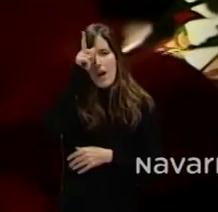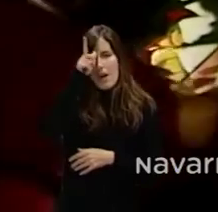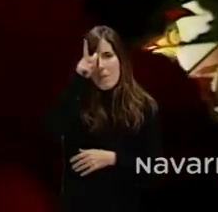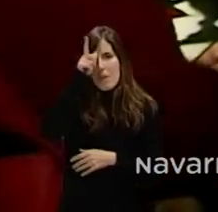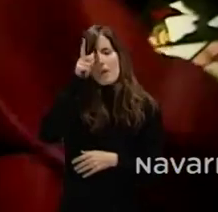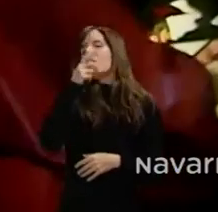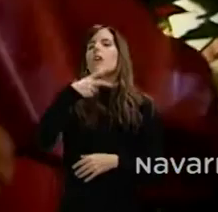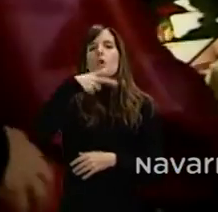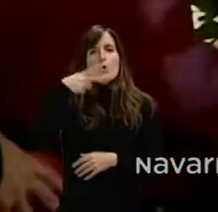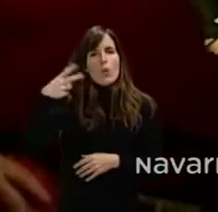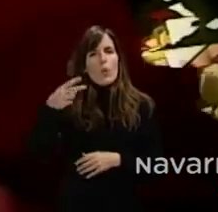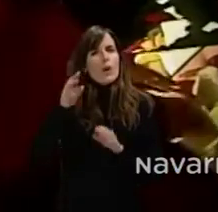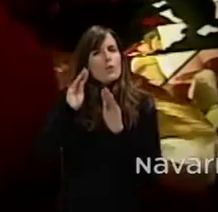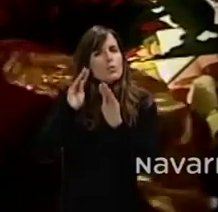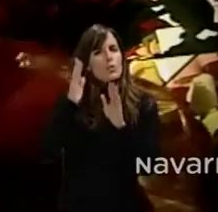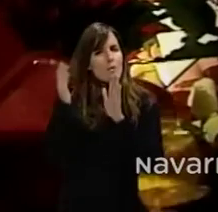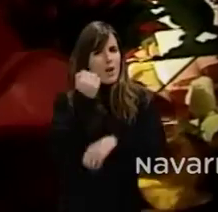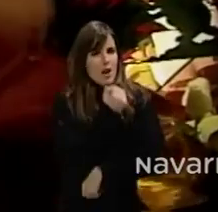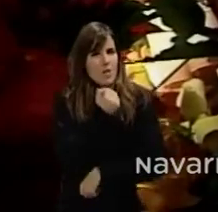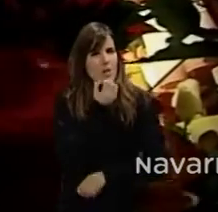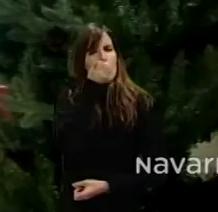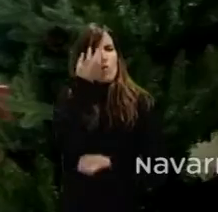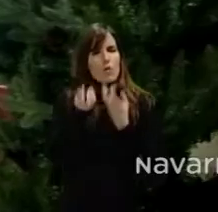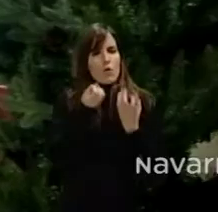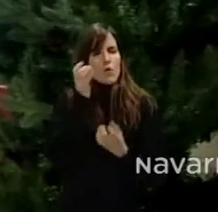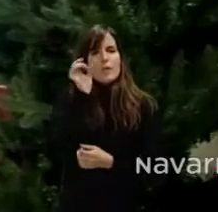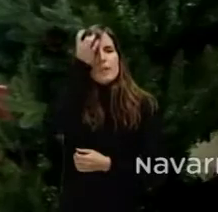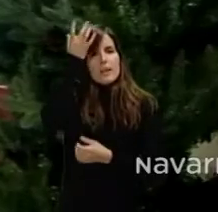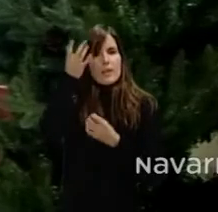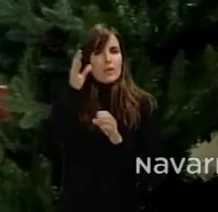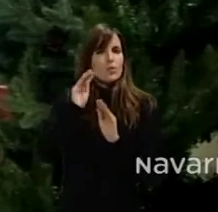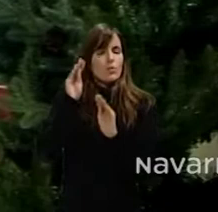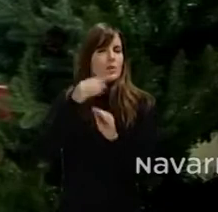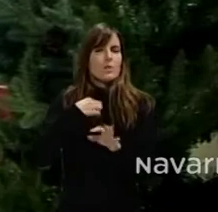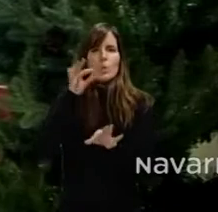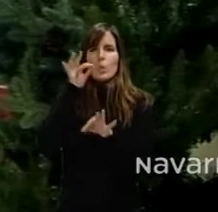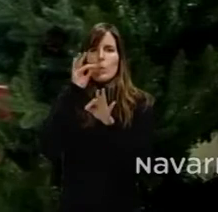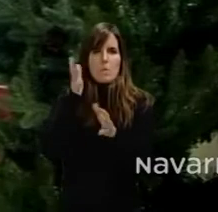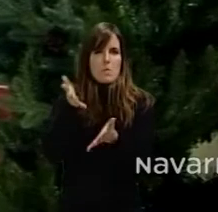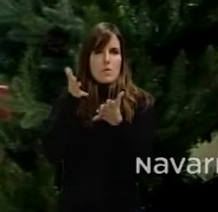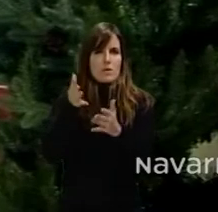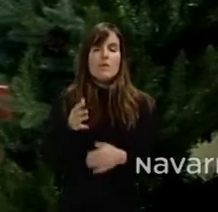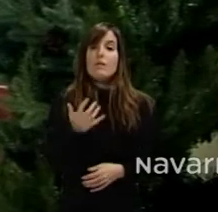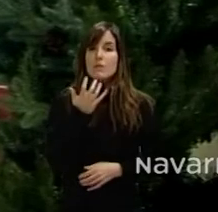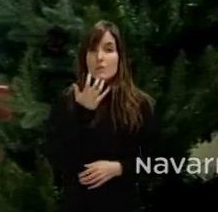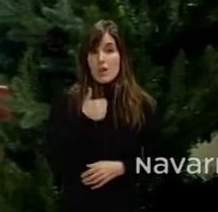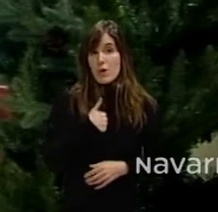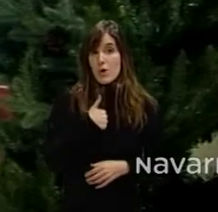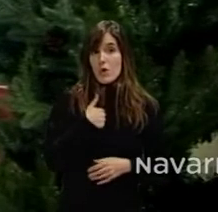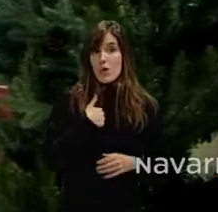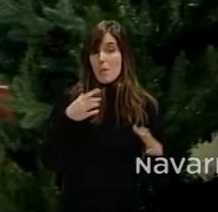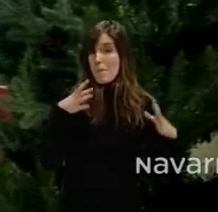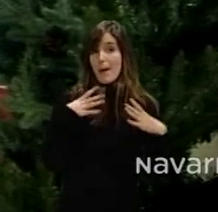y el arte floral también te gusta más ese tipo de escuelas entonces que pasa yo en de tener vacaciones